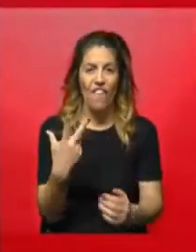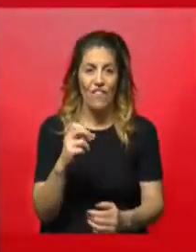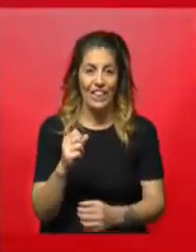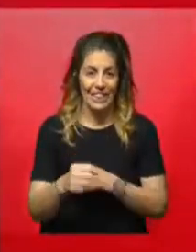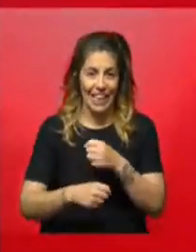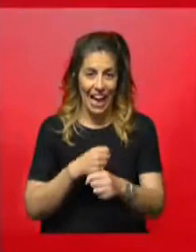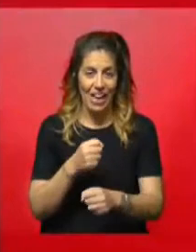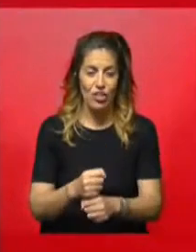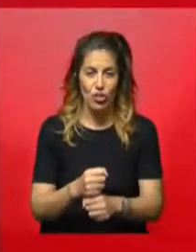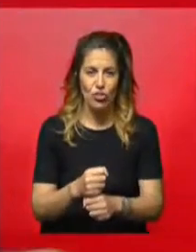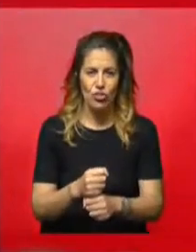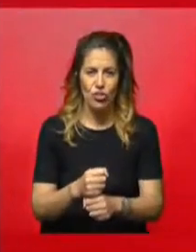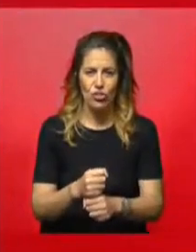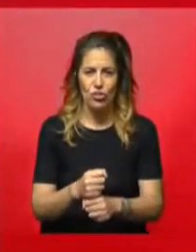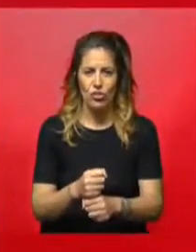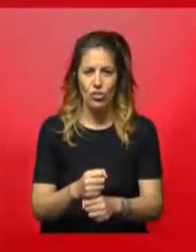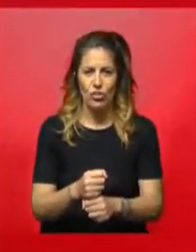de digamos de